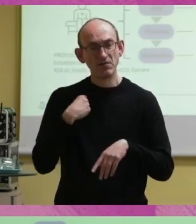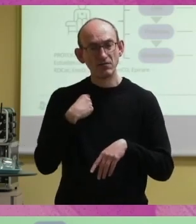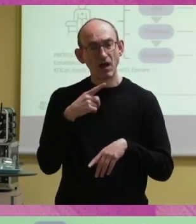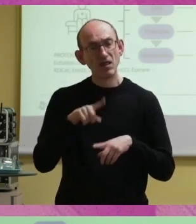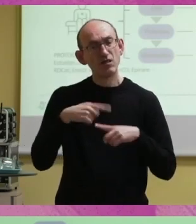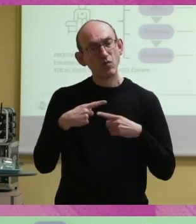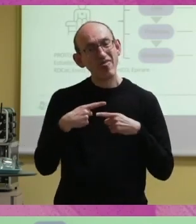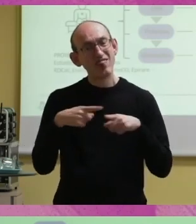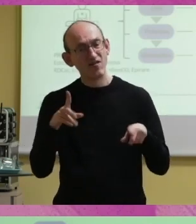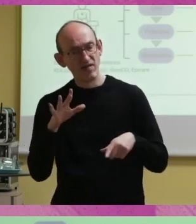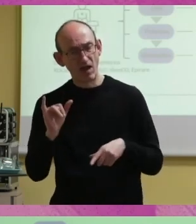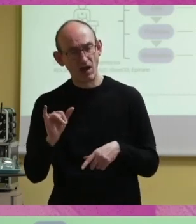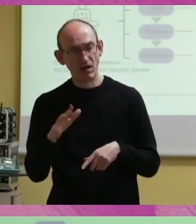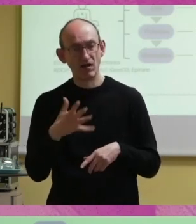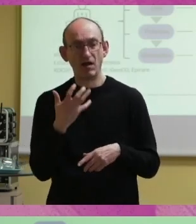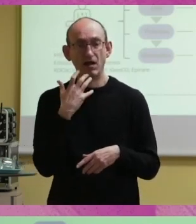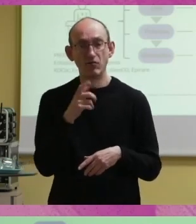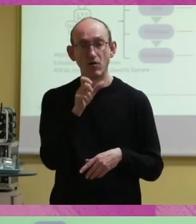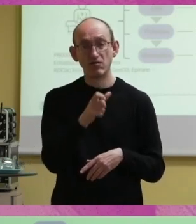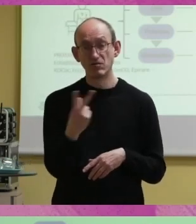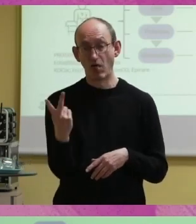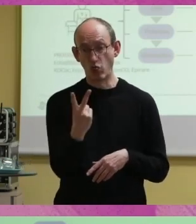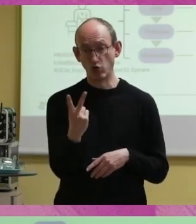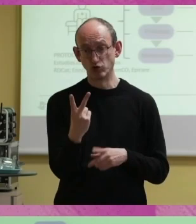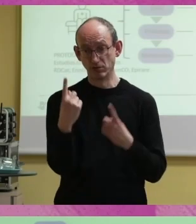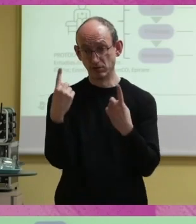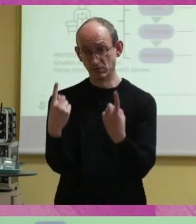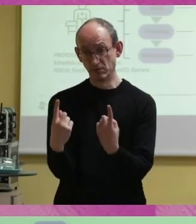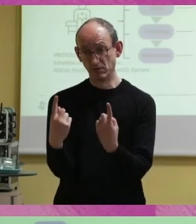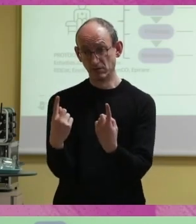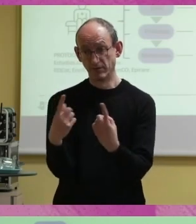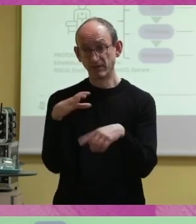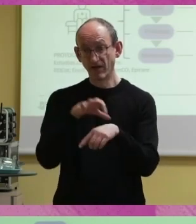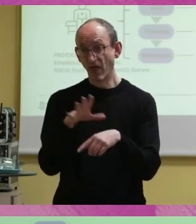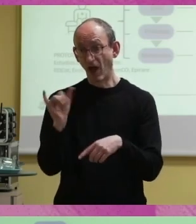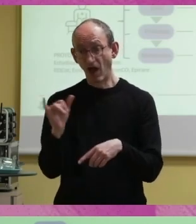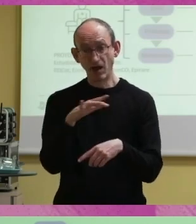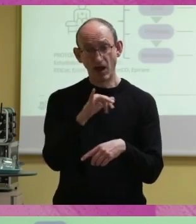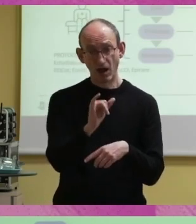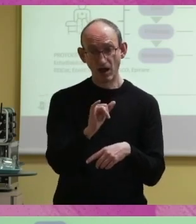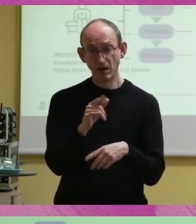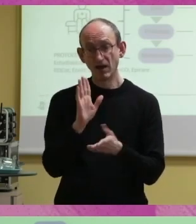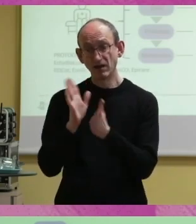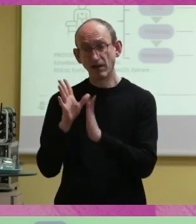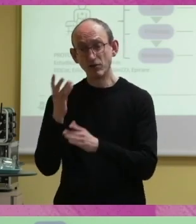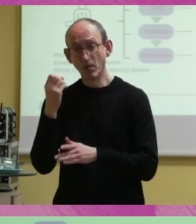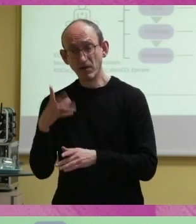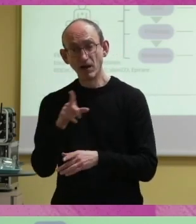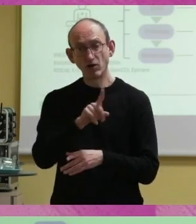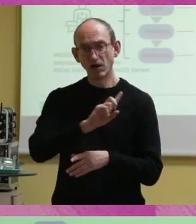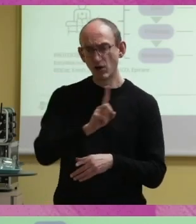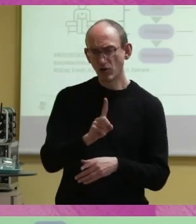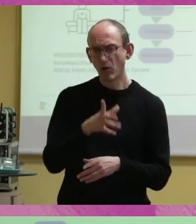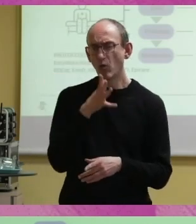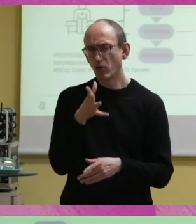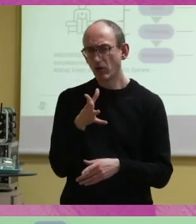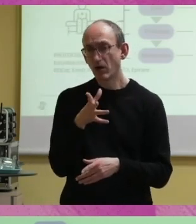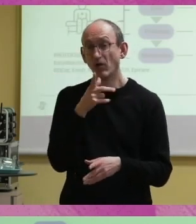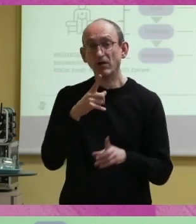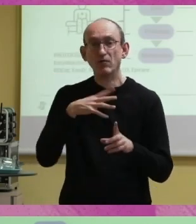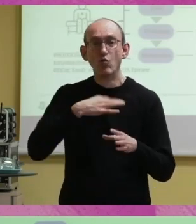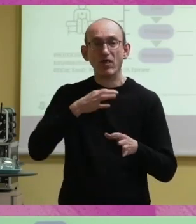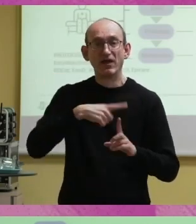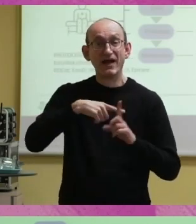vamos a entender por qué a dos personas que les decíamos que teníamos la enfermedad, una responde al tratamiento y la otra no. Porque es que a nivel molecular